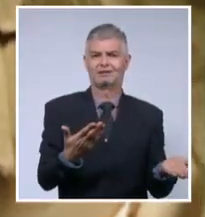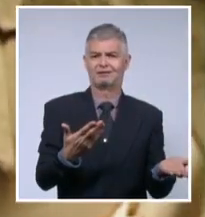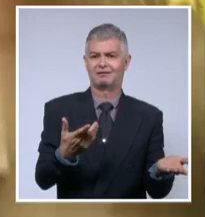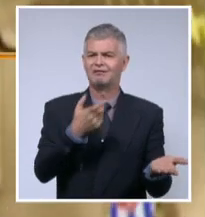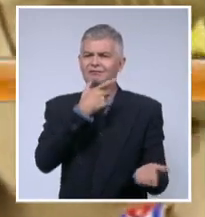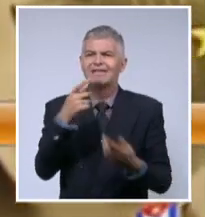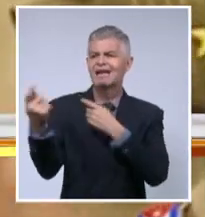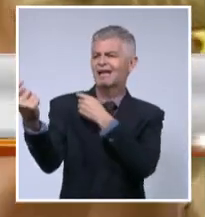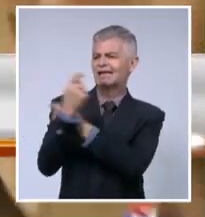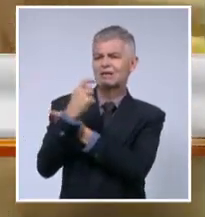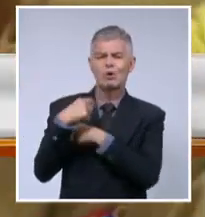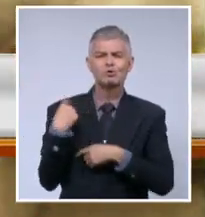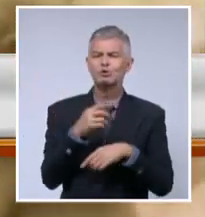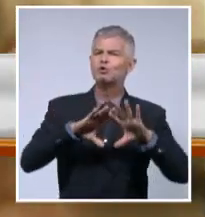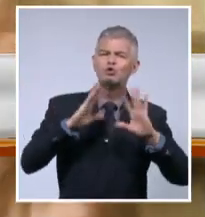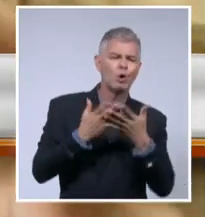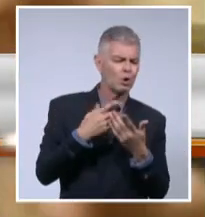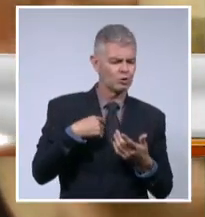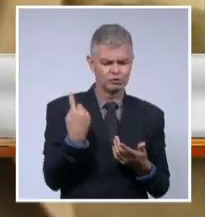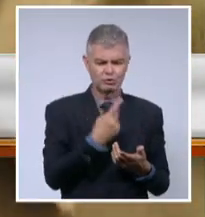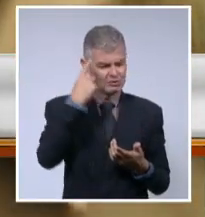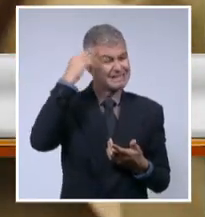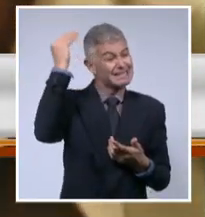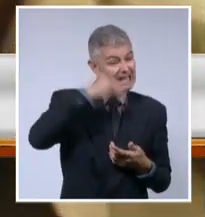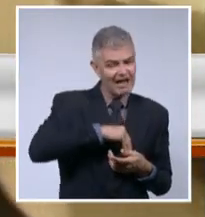sabemos, a todos,